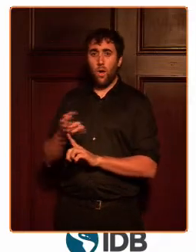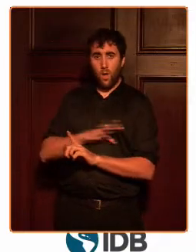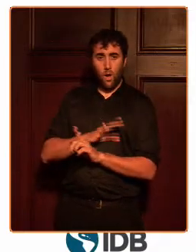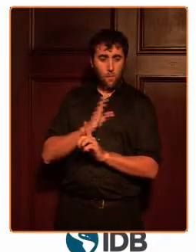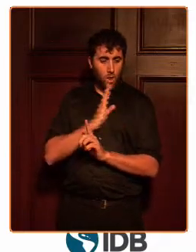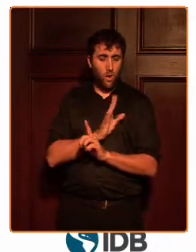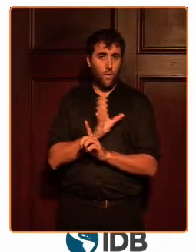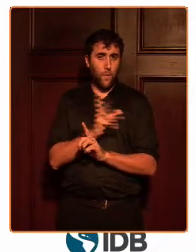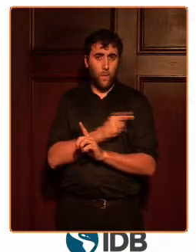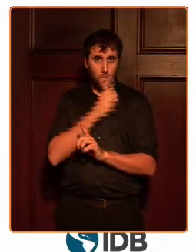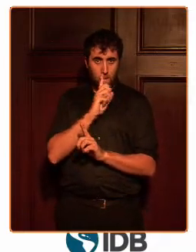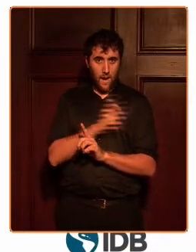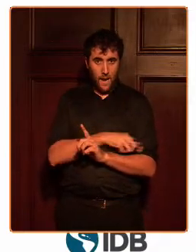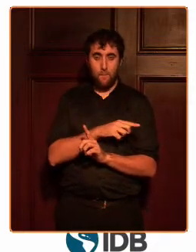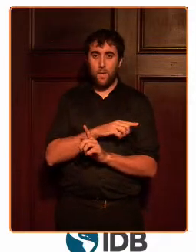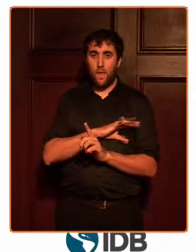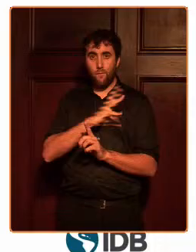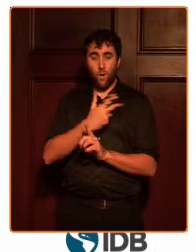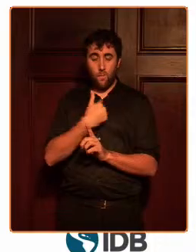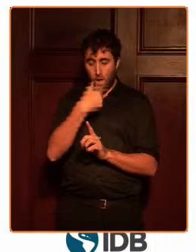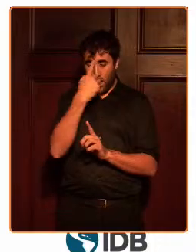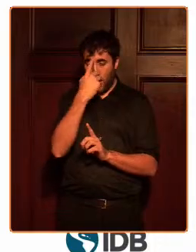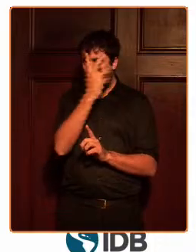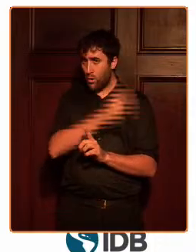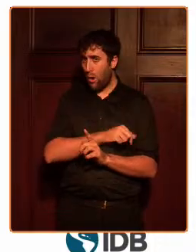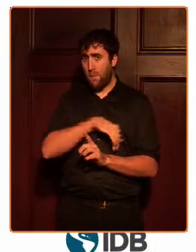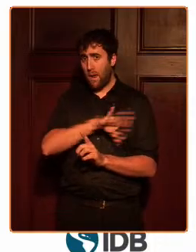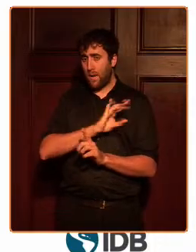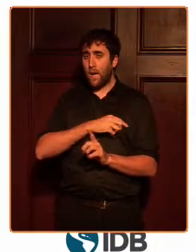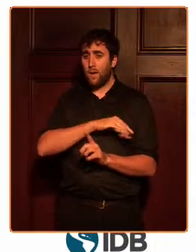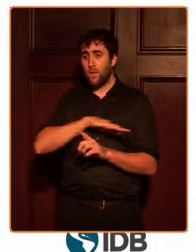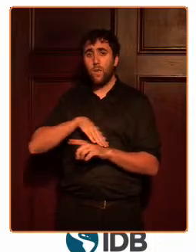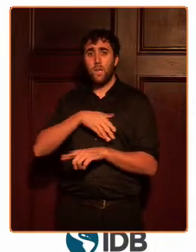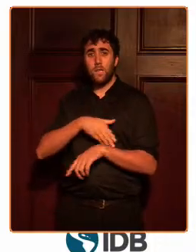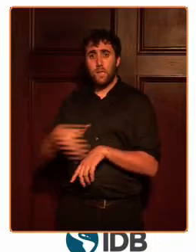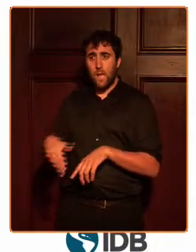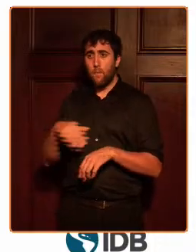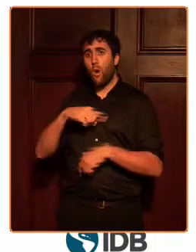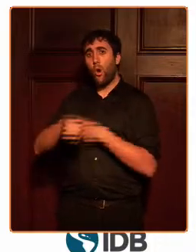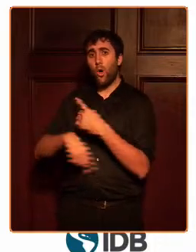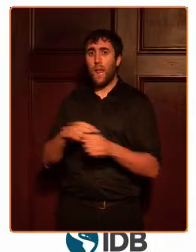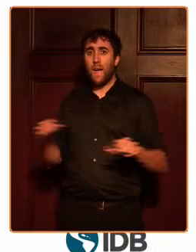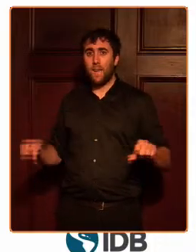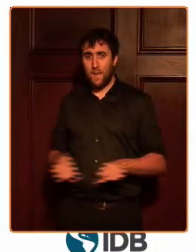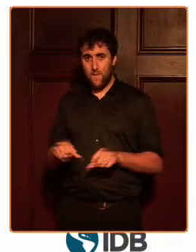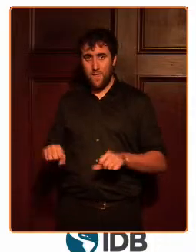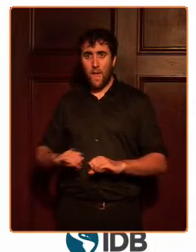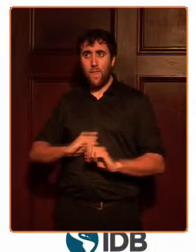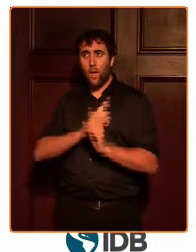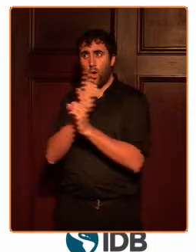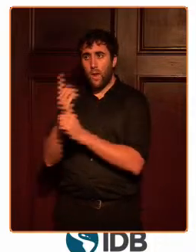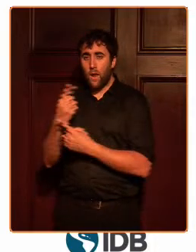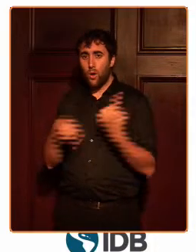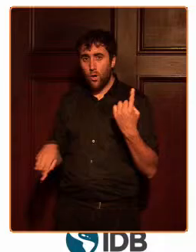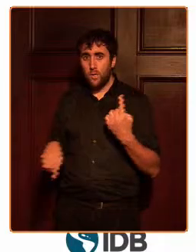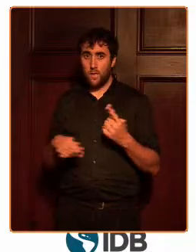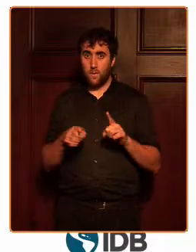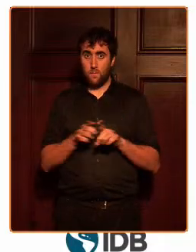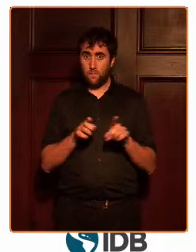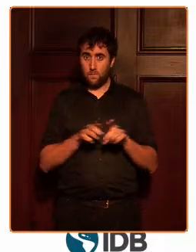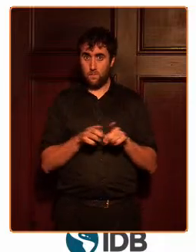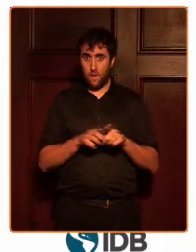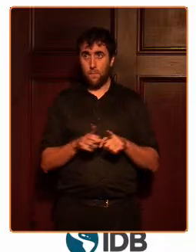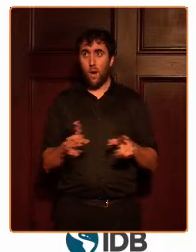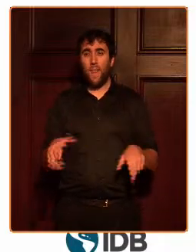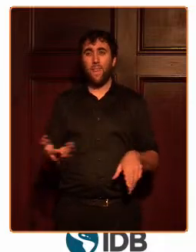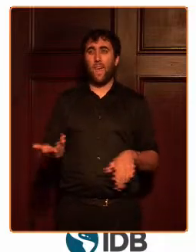pueden trabajar de forma mucho más autónoma, eso hace que esas fricciones de la necesidad de esos costos transaccionales